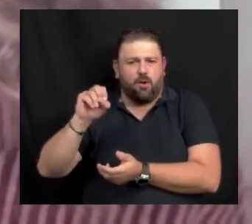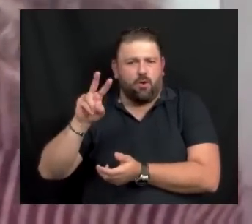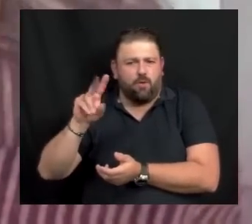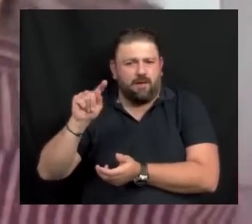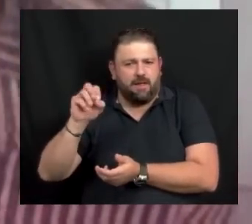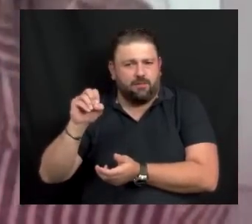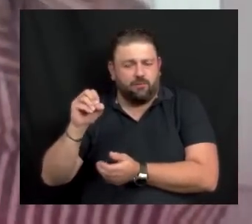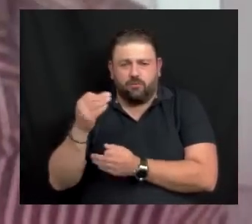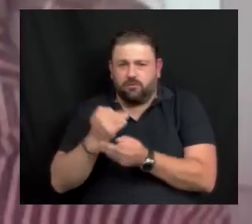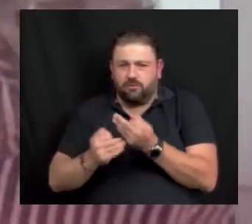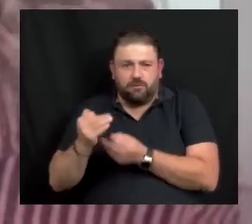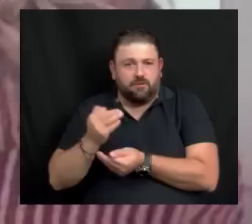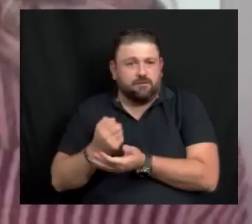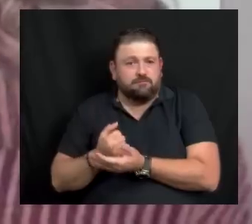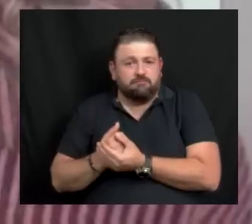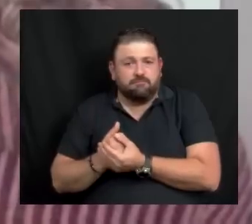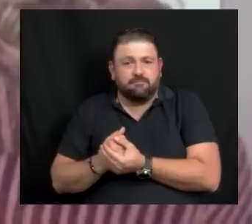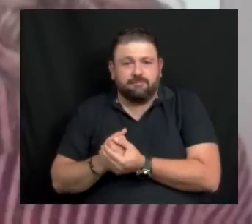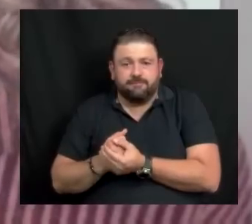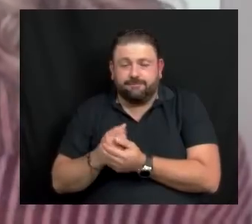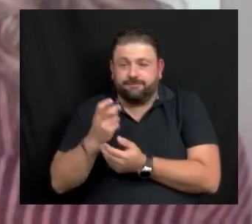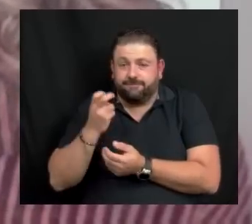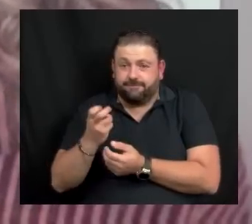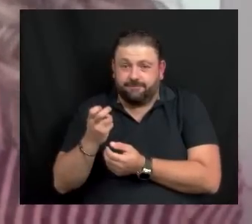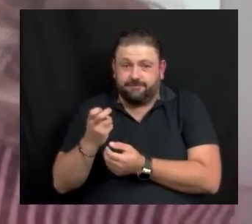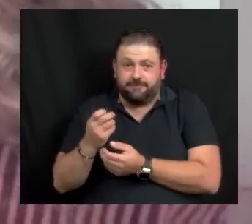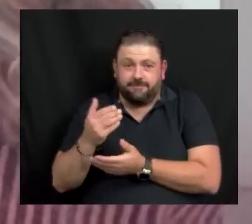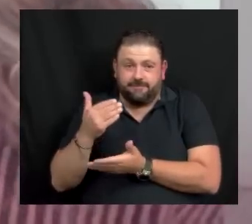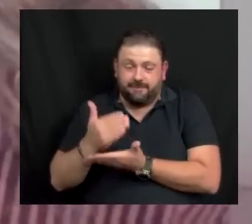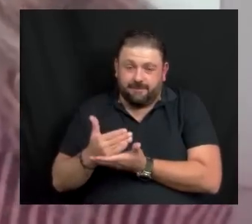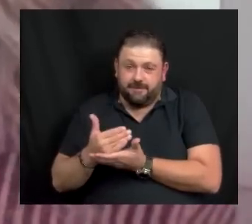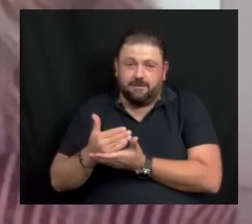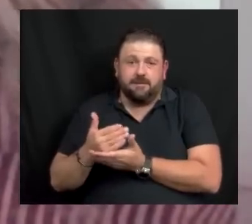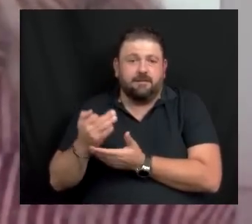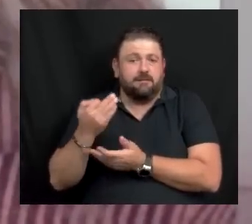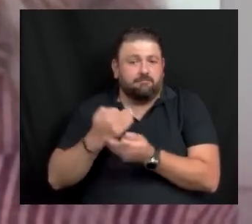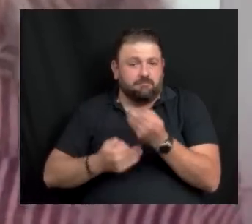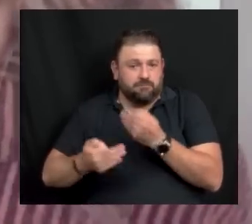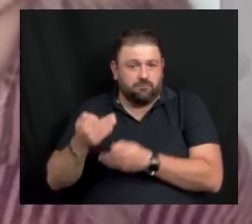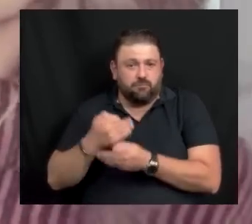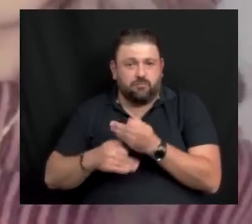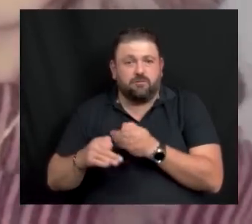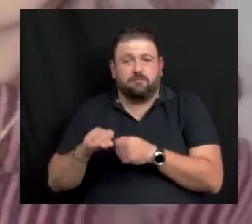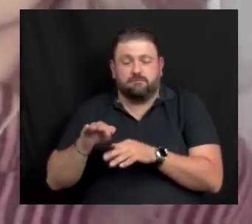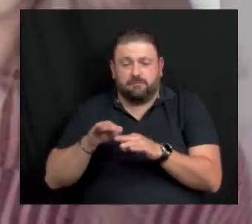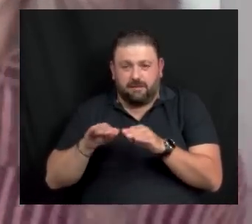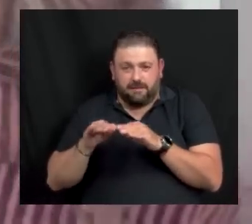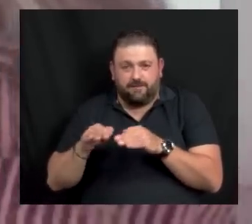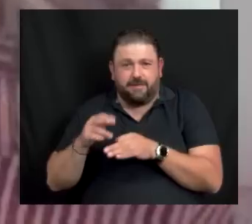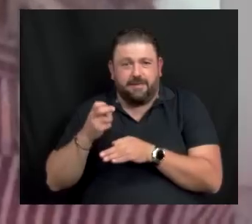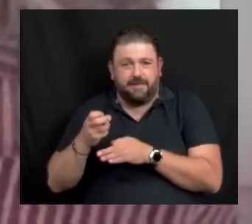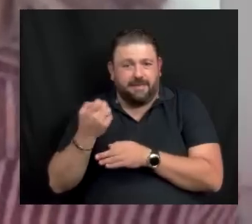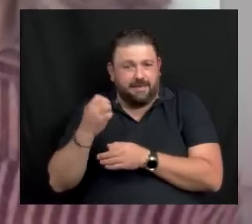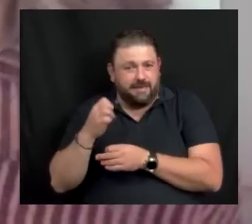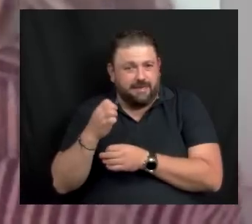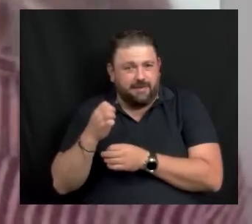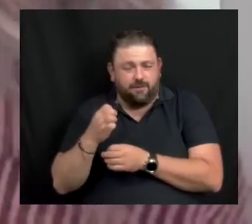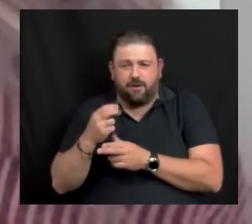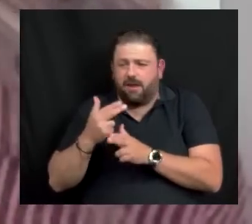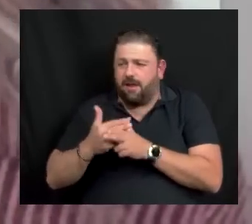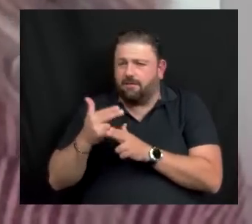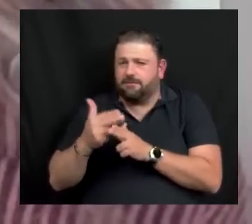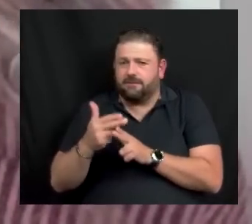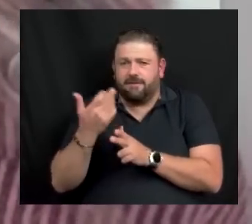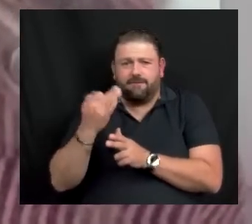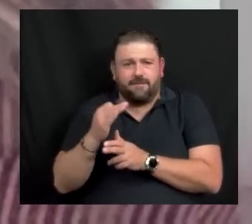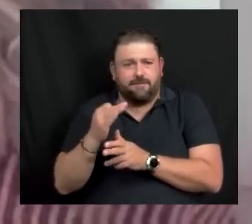marcamos el camino. De aquí vas a empezar a trabajar hoy, en este enero, hasta febrero,